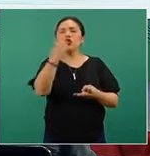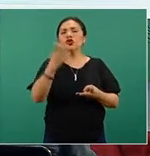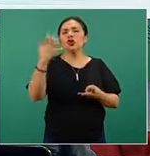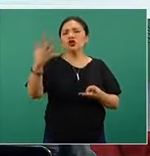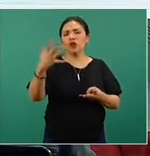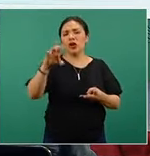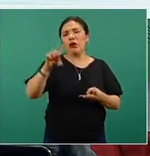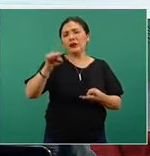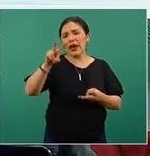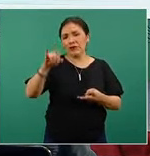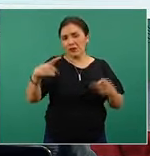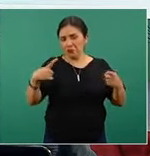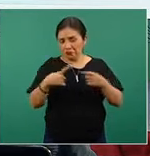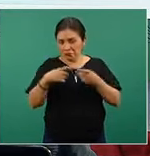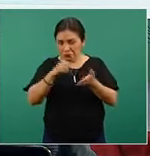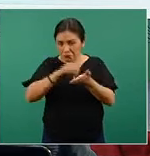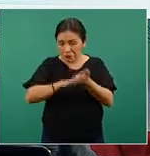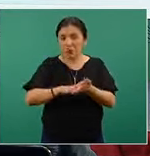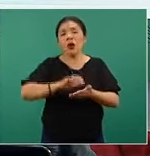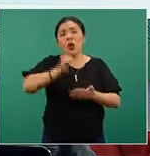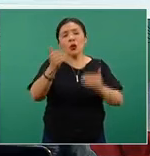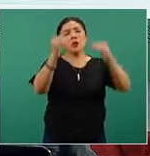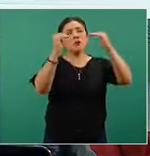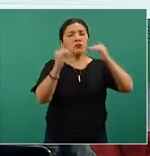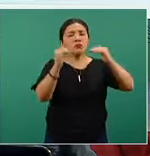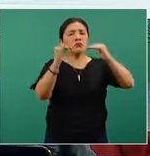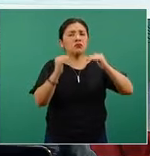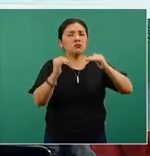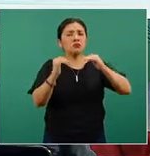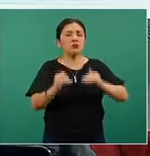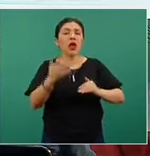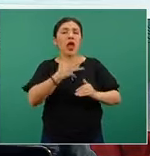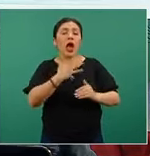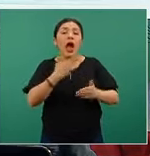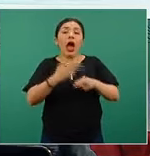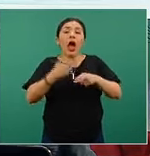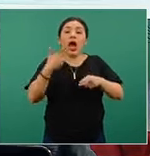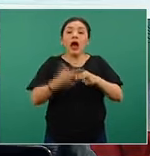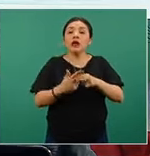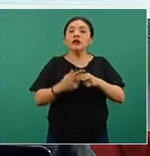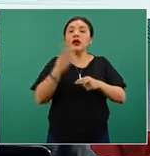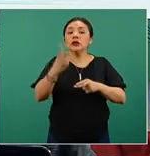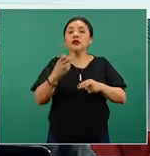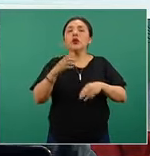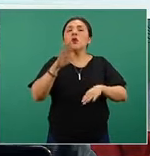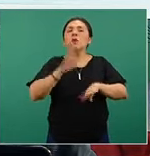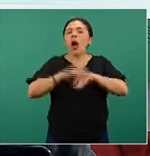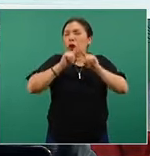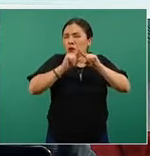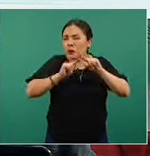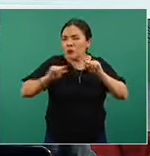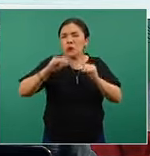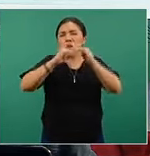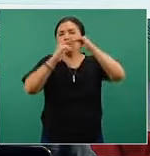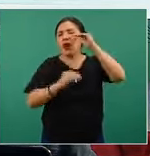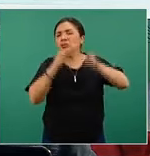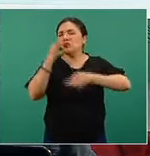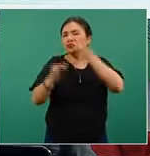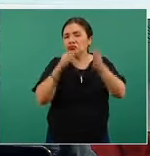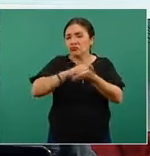de savvis notificados y así sucesivamente vamos bajando hasta tener el mínimo de notificación